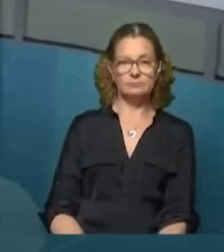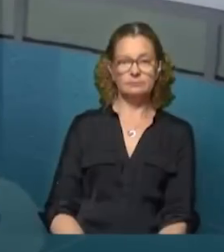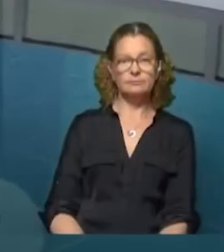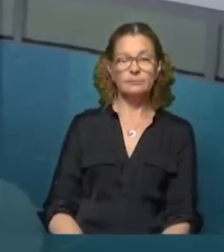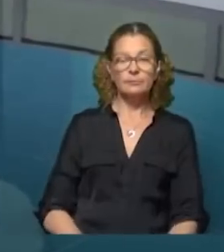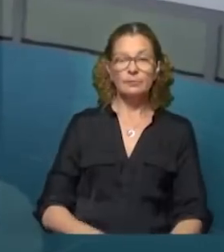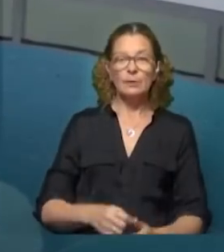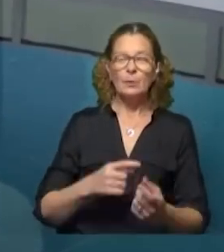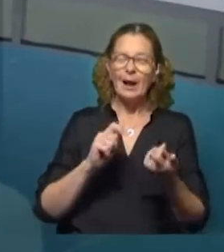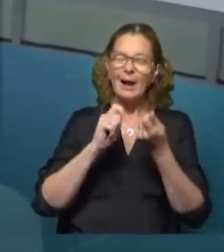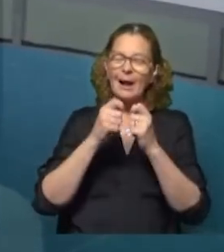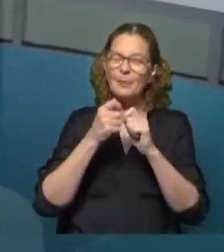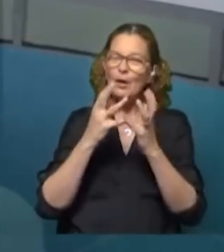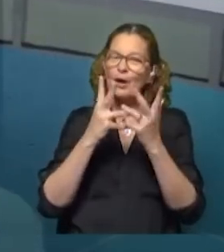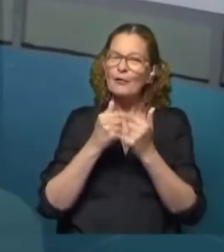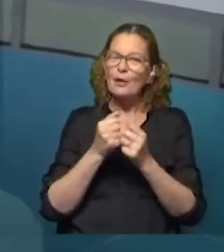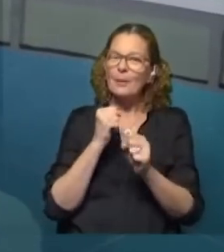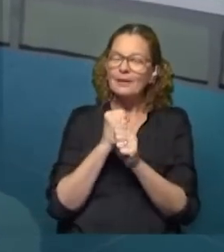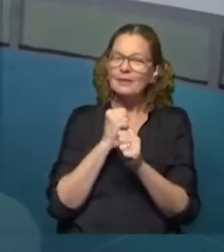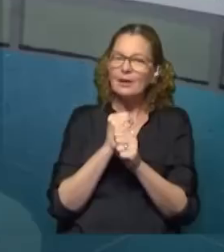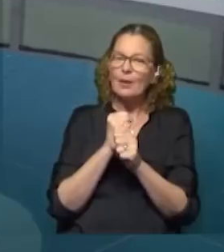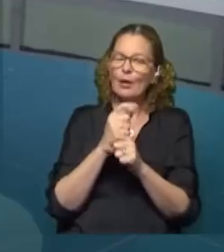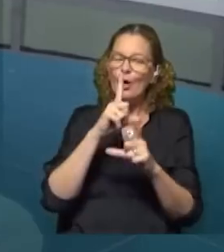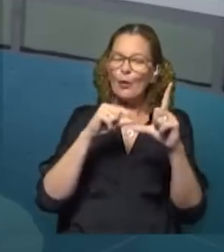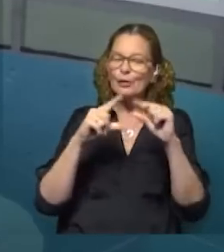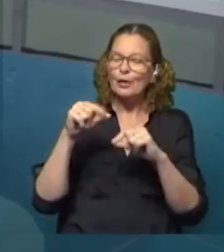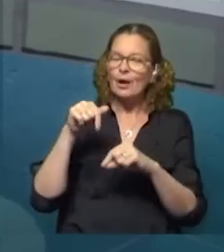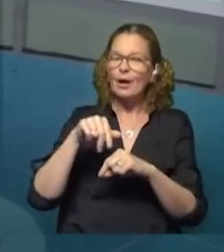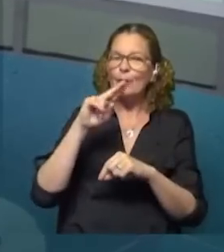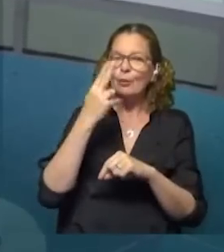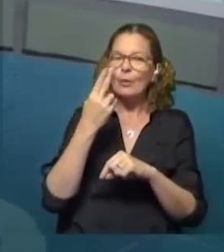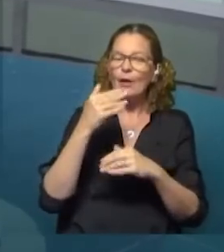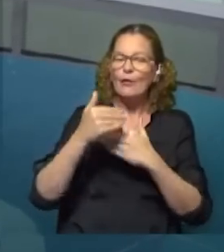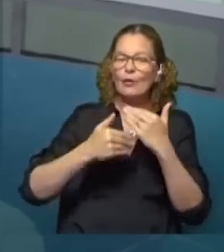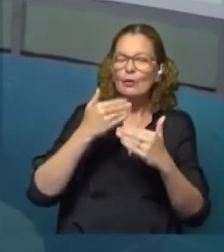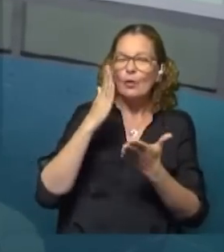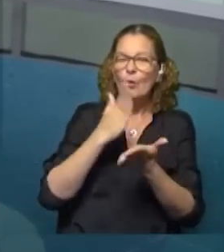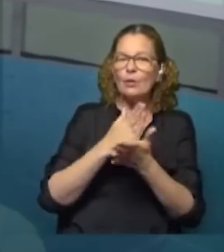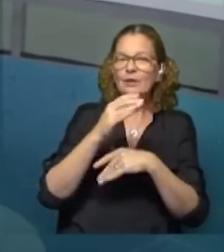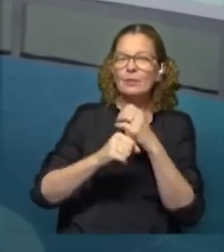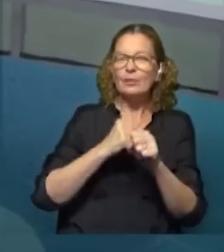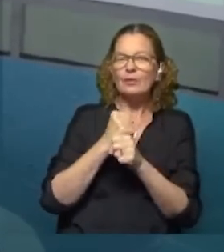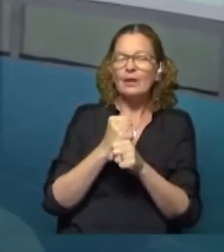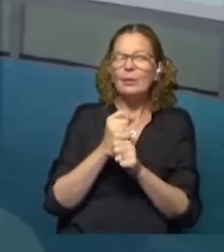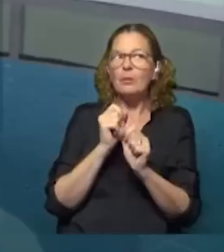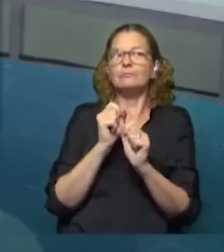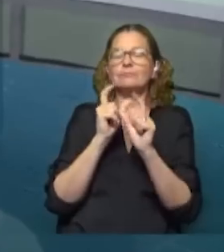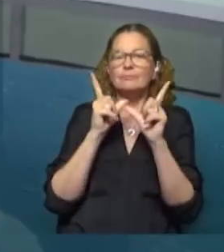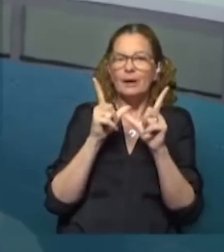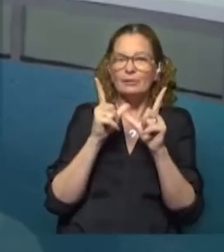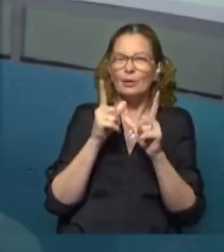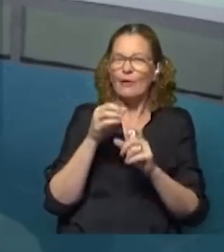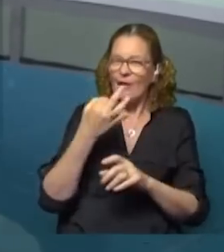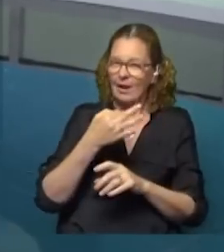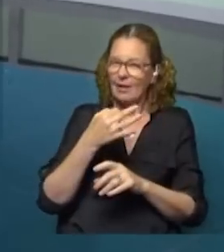como variado la metodología y el trabajo de las encuestadoras en nuestro país en la evolución de los últimos años Qué impacto ha tenido en la